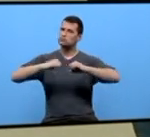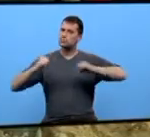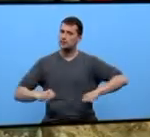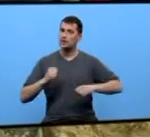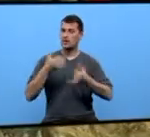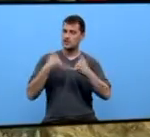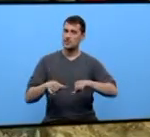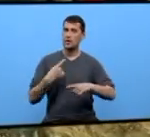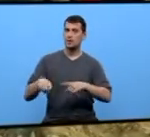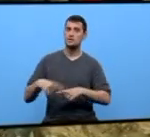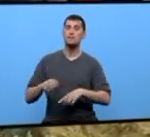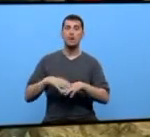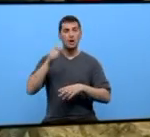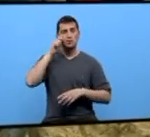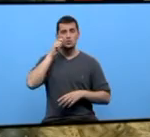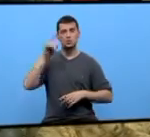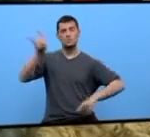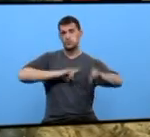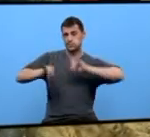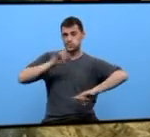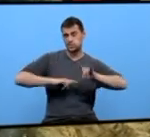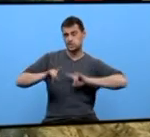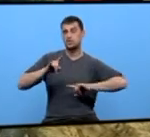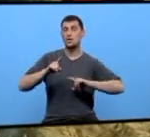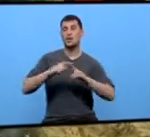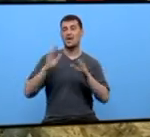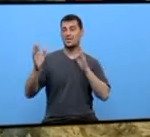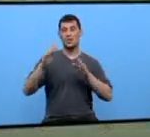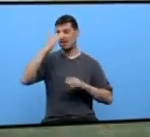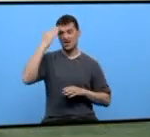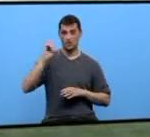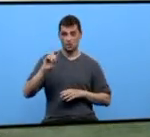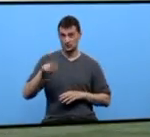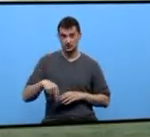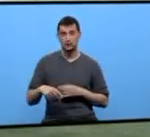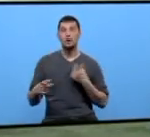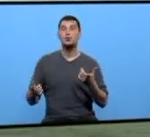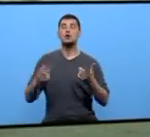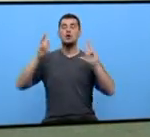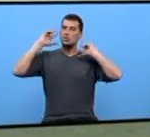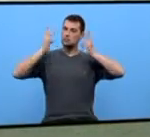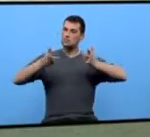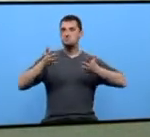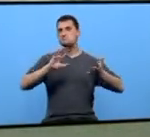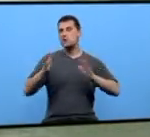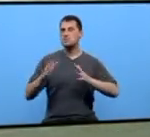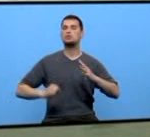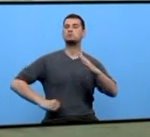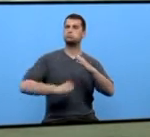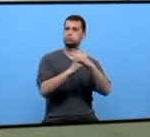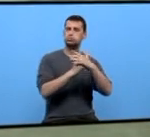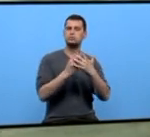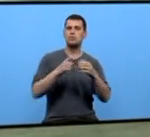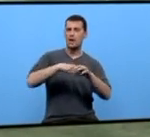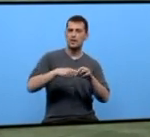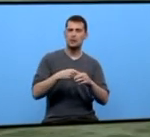deste deporte e o turismo na Mariña máis aló dos meses de verán. Os establecementos hostaleiros chegan a unha ocupación que oscila entre o